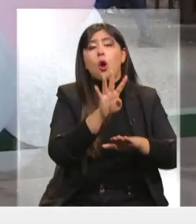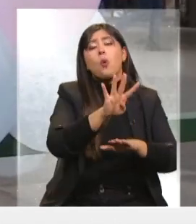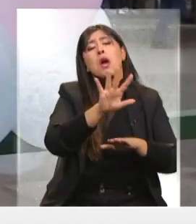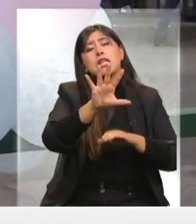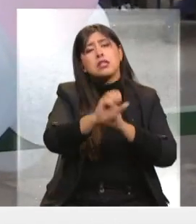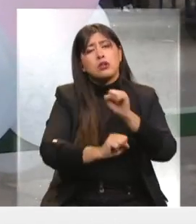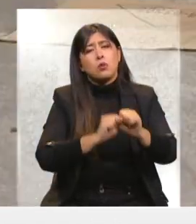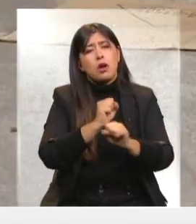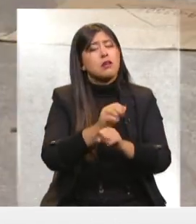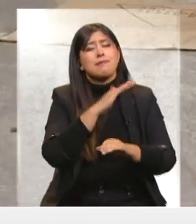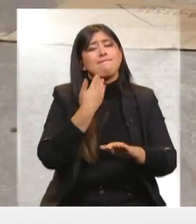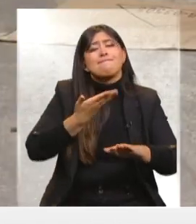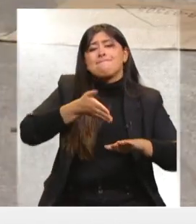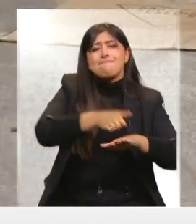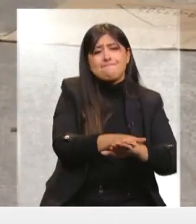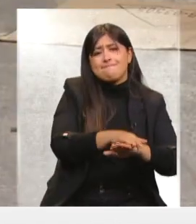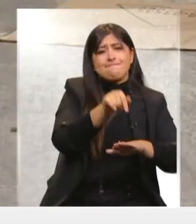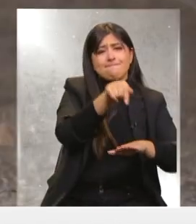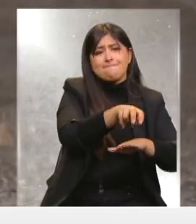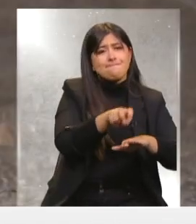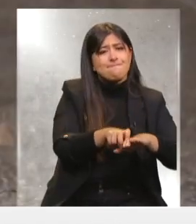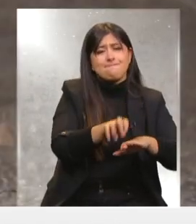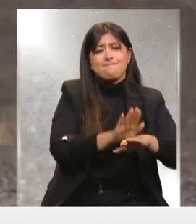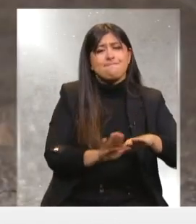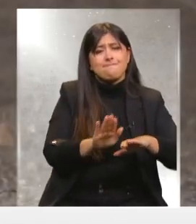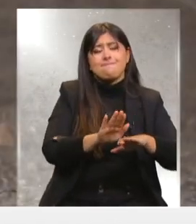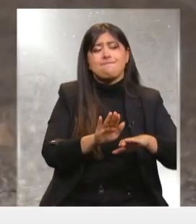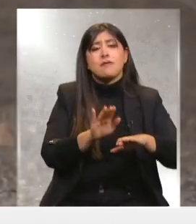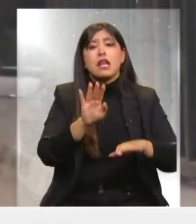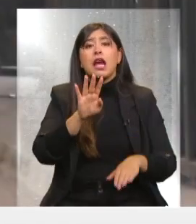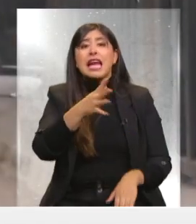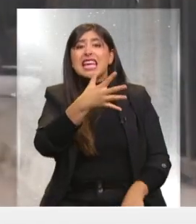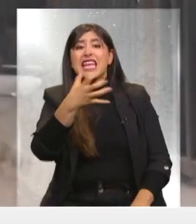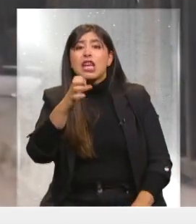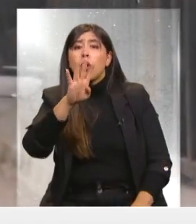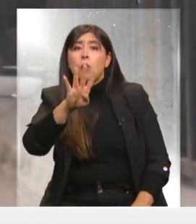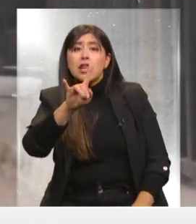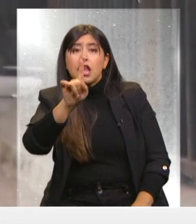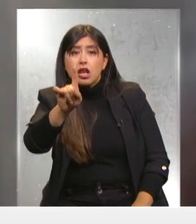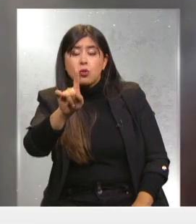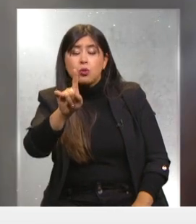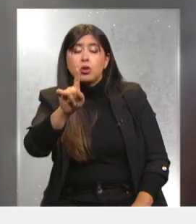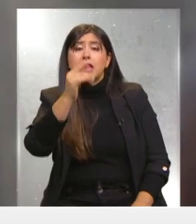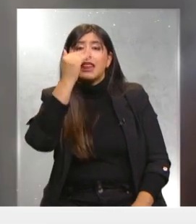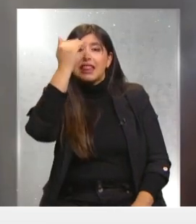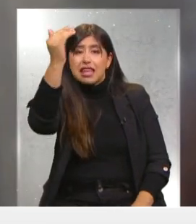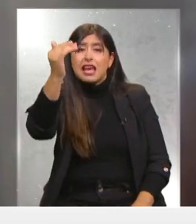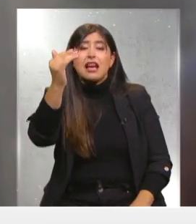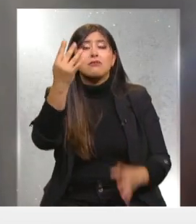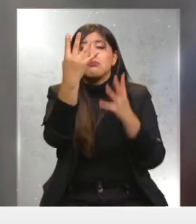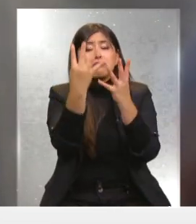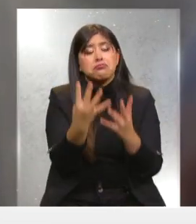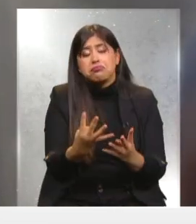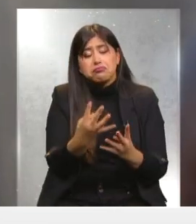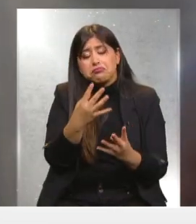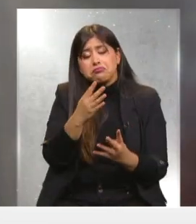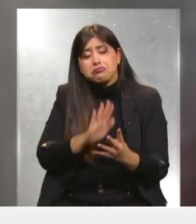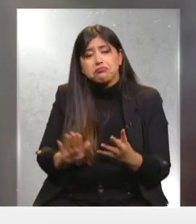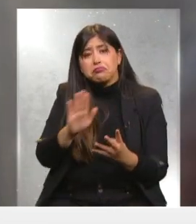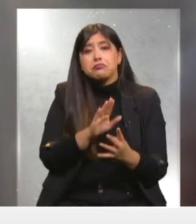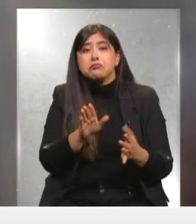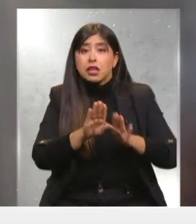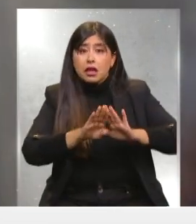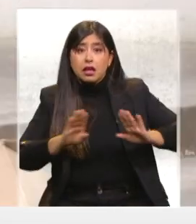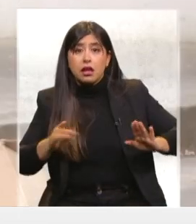interior del vehículo. El hombre que cumplió una condena de 541 días por el delito de receptación intentó defenderse del ataque con un arma de